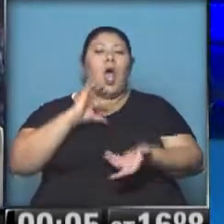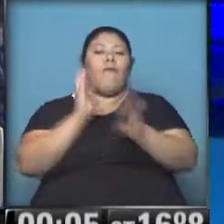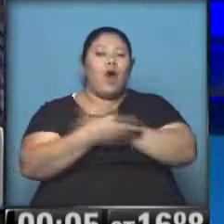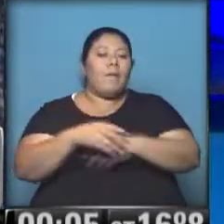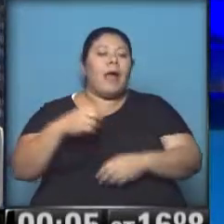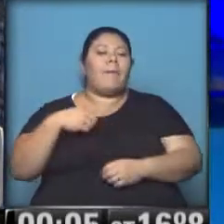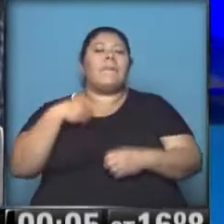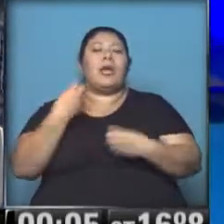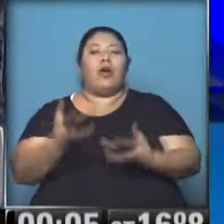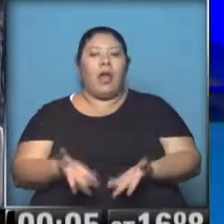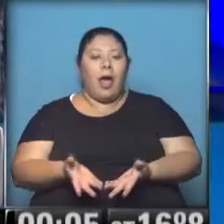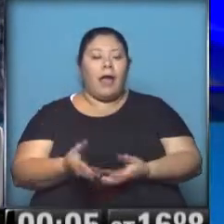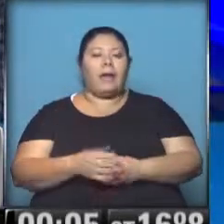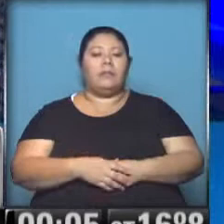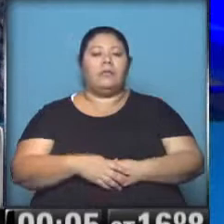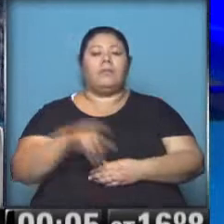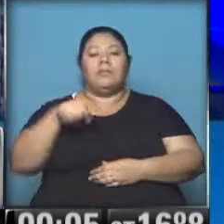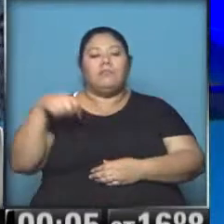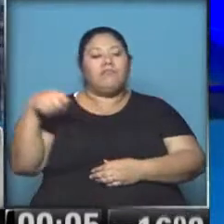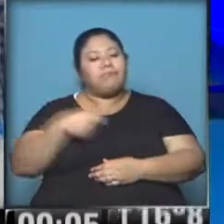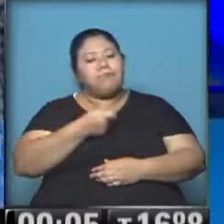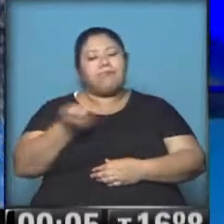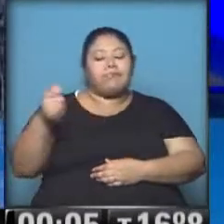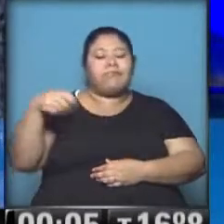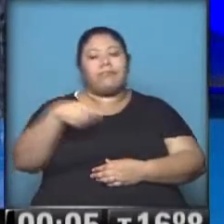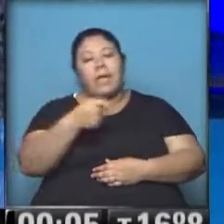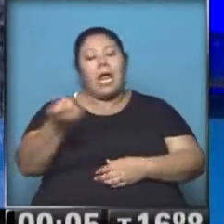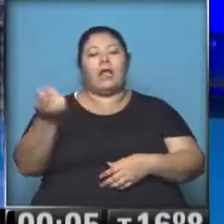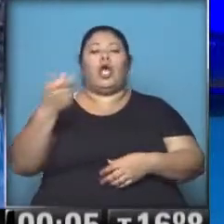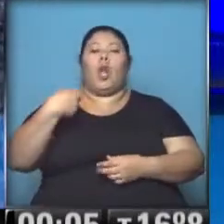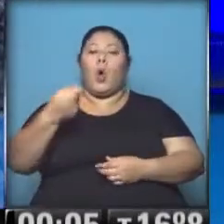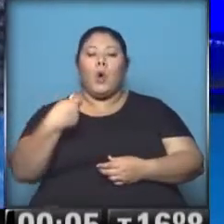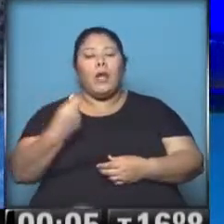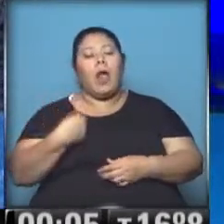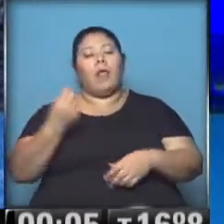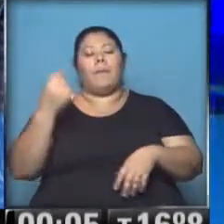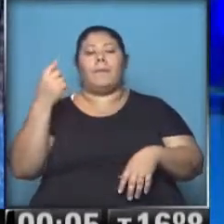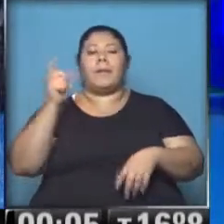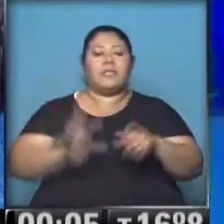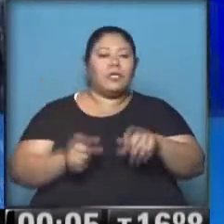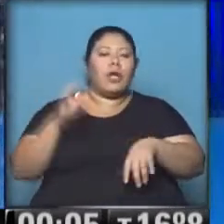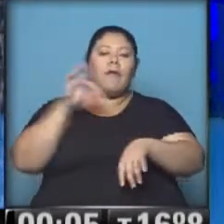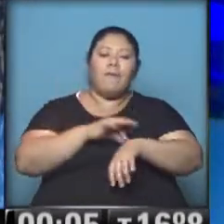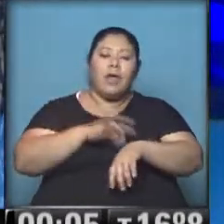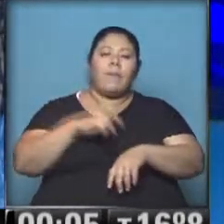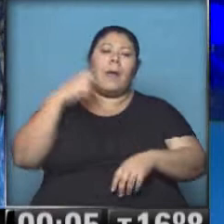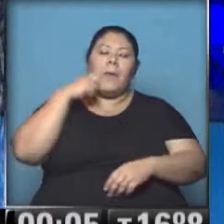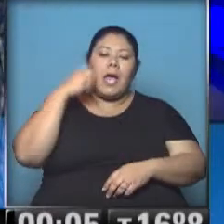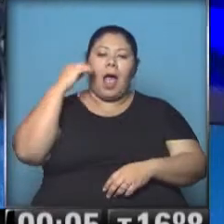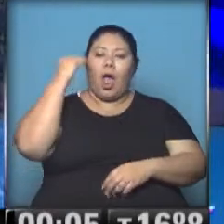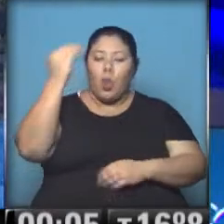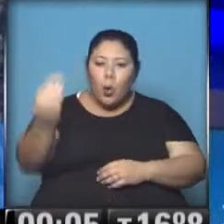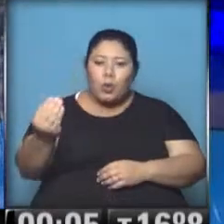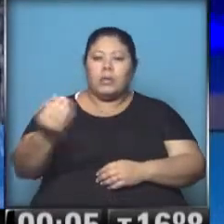digo, muy, muy largo el proceso de esta gente que está enferma, que digo, si va ahí porque está enferma, que además son grandes. Esteban, ¿dónde hay más